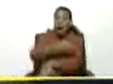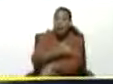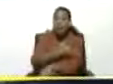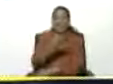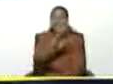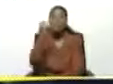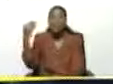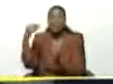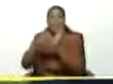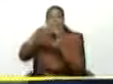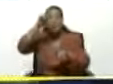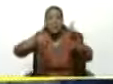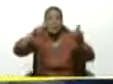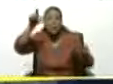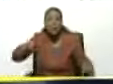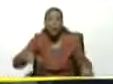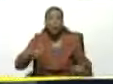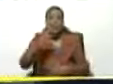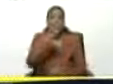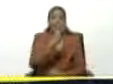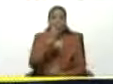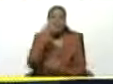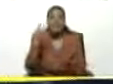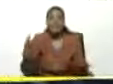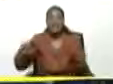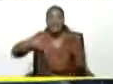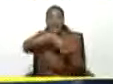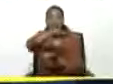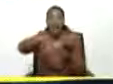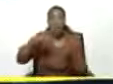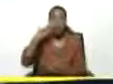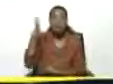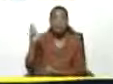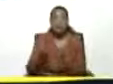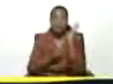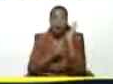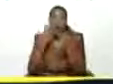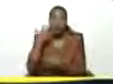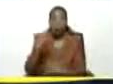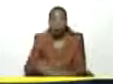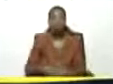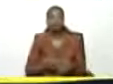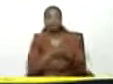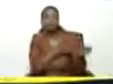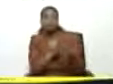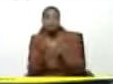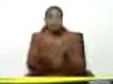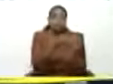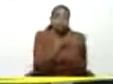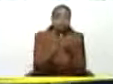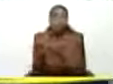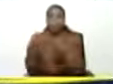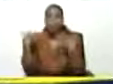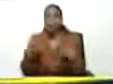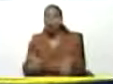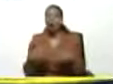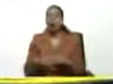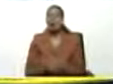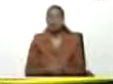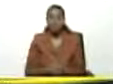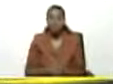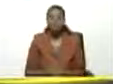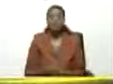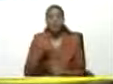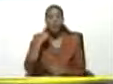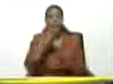50.000 personas por ahí en el 23 de enero y tuve que irme para allá correcto para dónde me llevan por aquí para